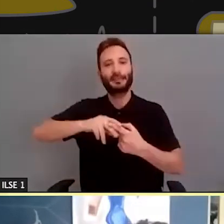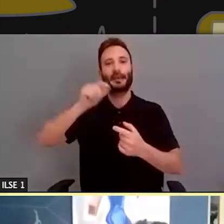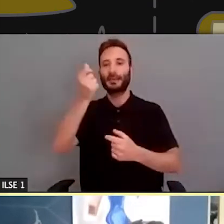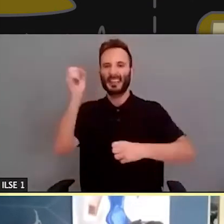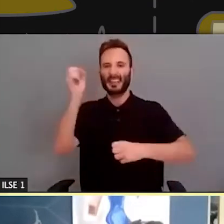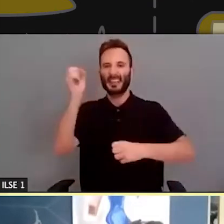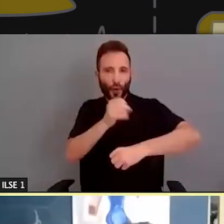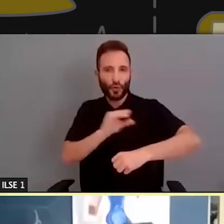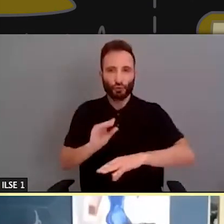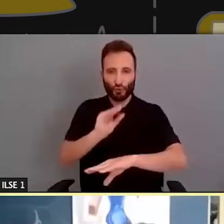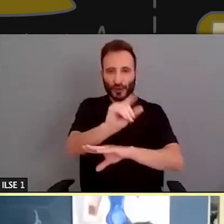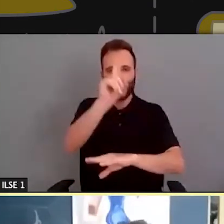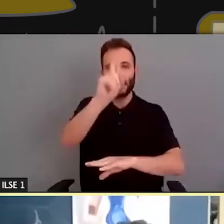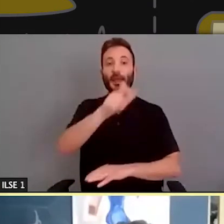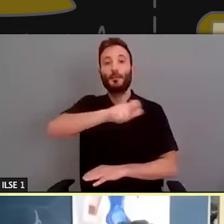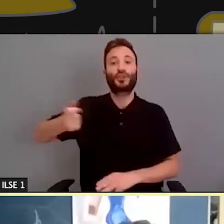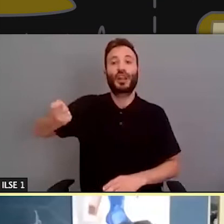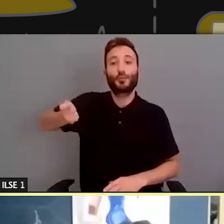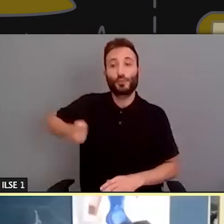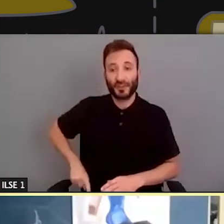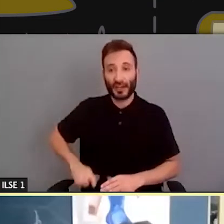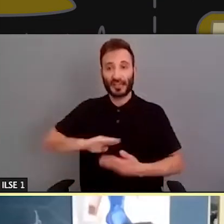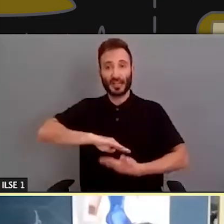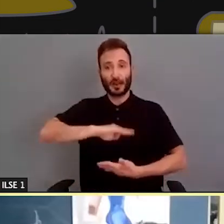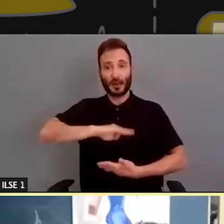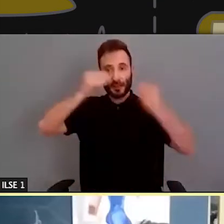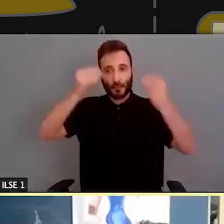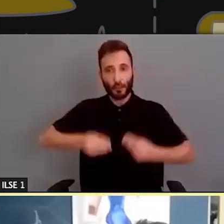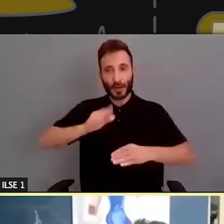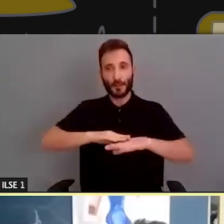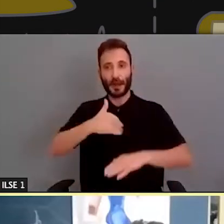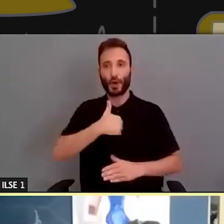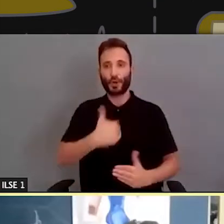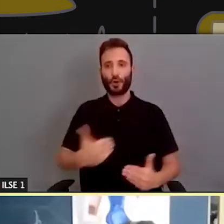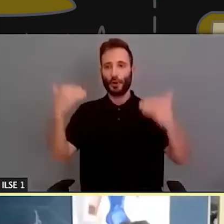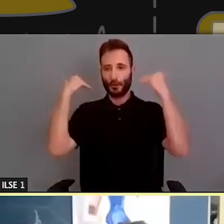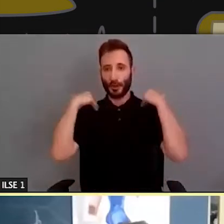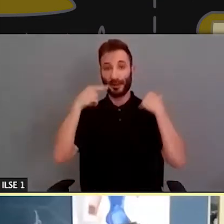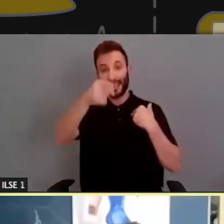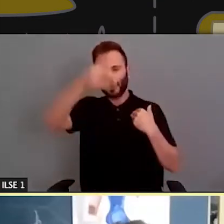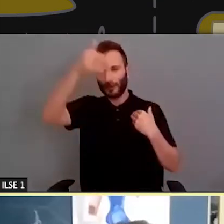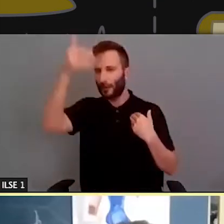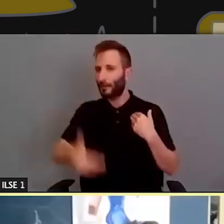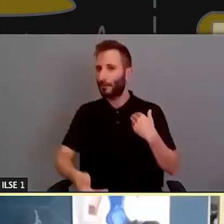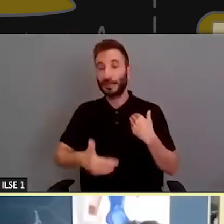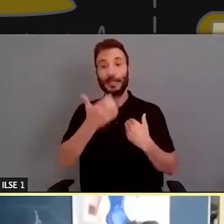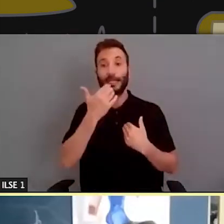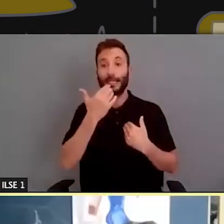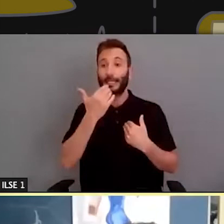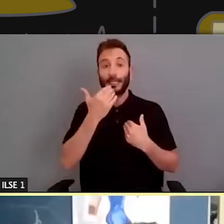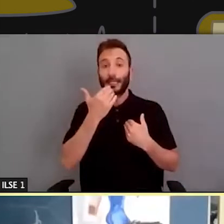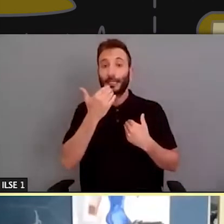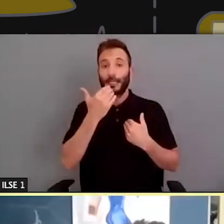fondos o si no tenemos gente competente que pueda desempeñar estas funciones. Todo esto es papel mojado si no tenemos toda